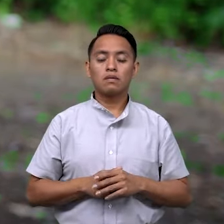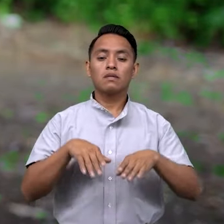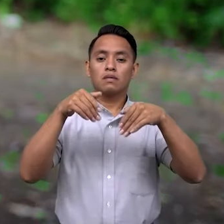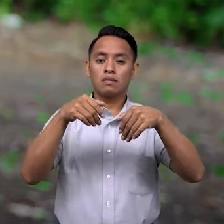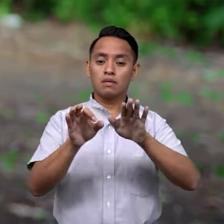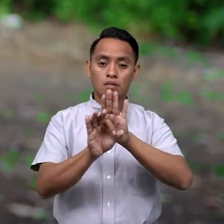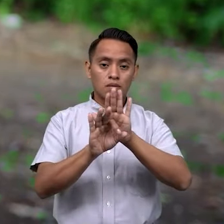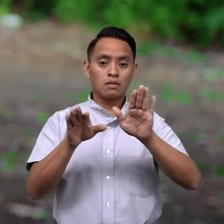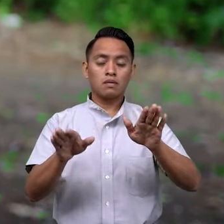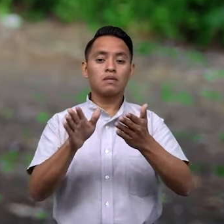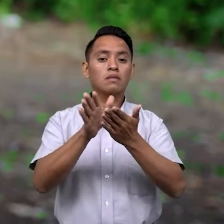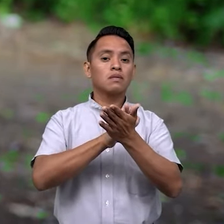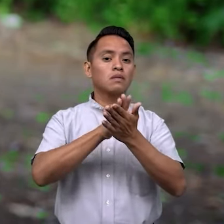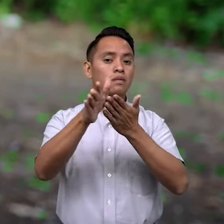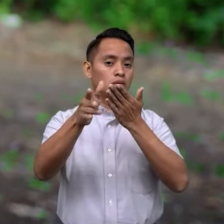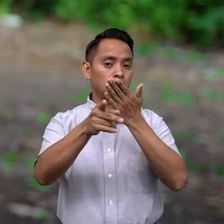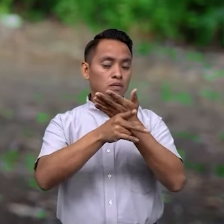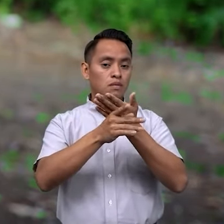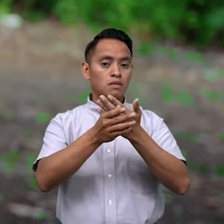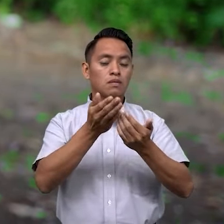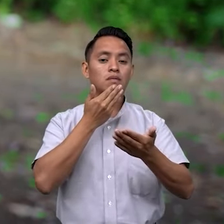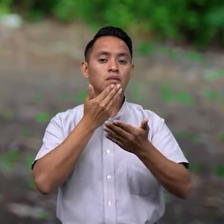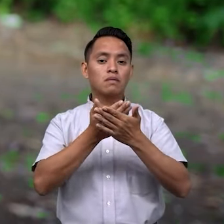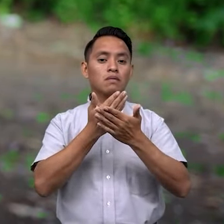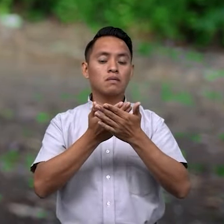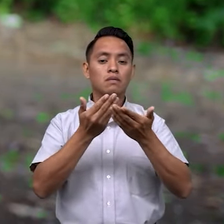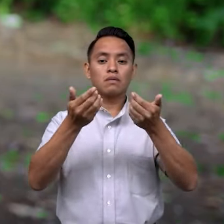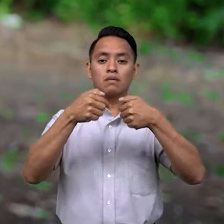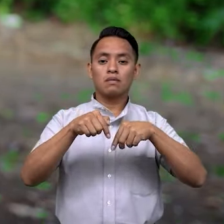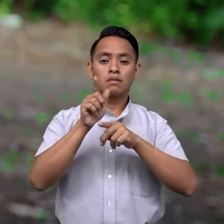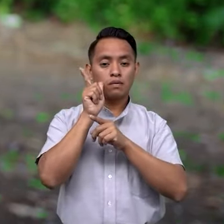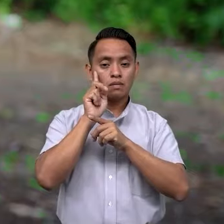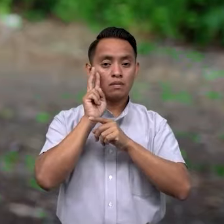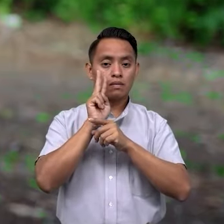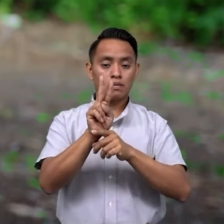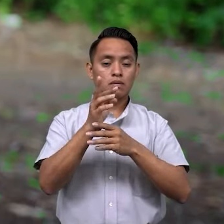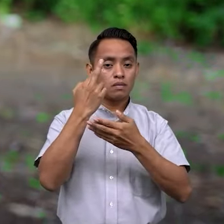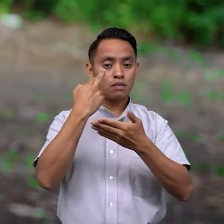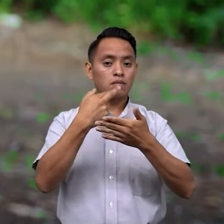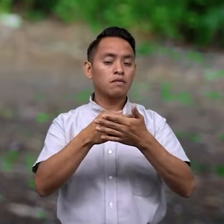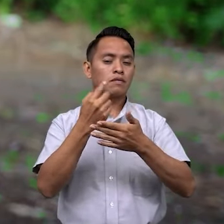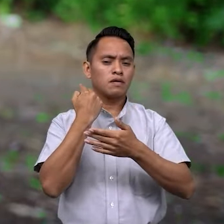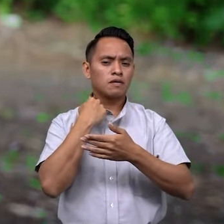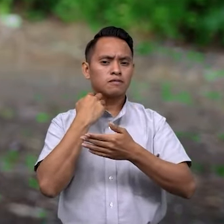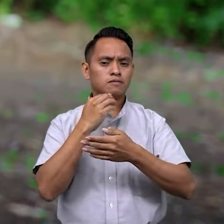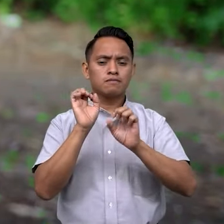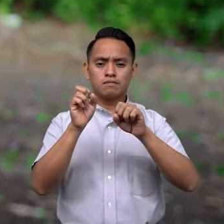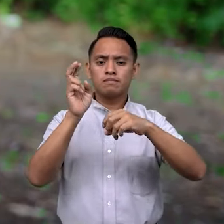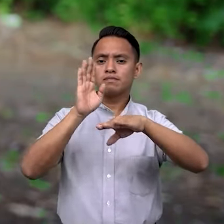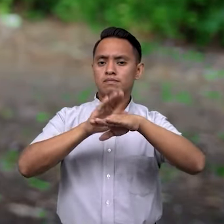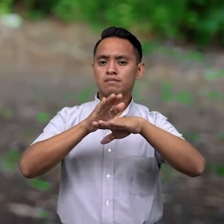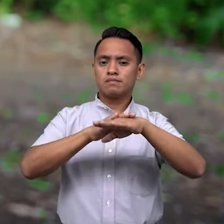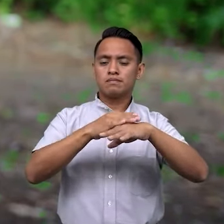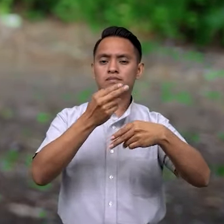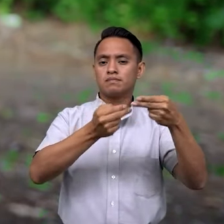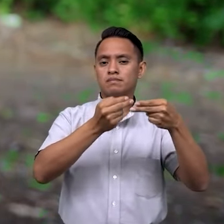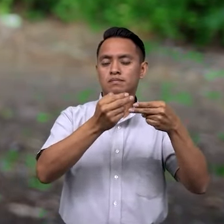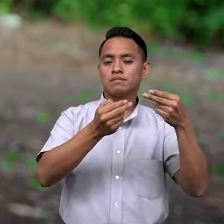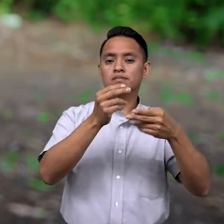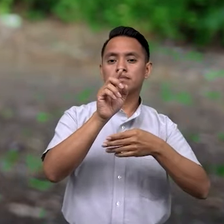Hemos llegado al final de esta edición, le damos las gracias por habernos acompañado. Recuerde siempre que puede llamarnos a la línea